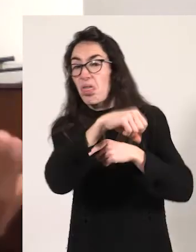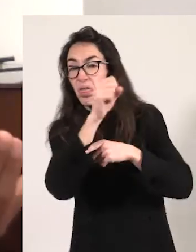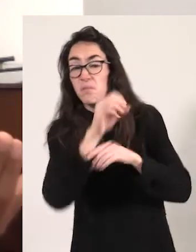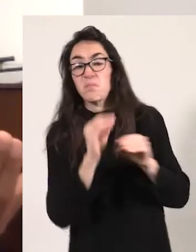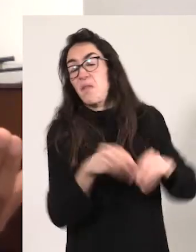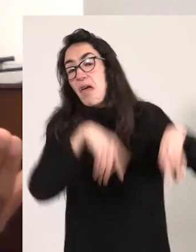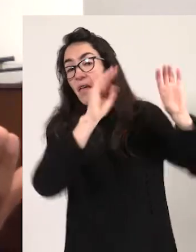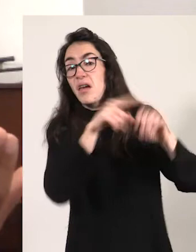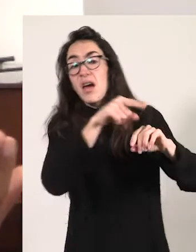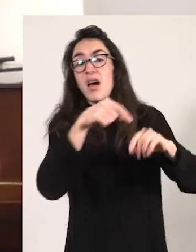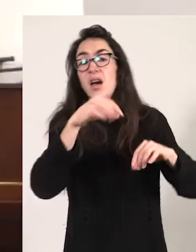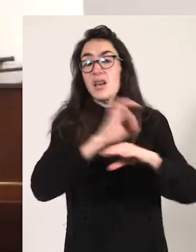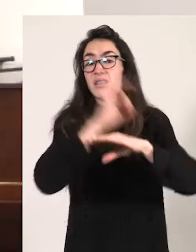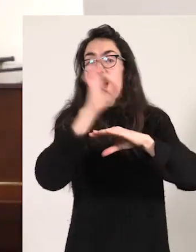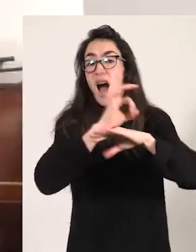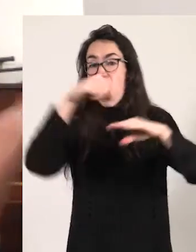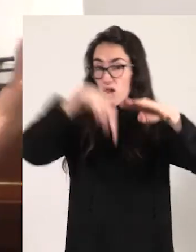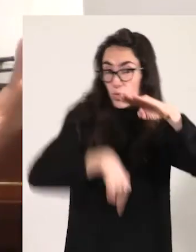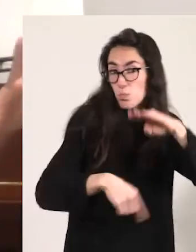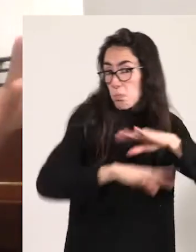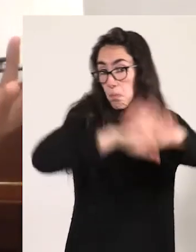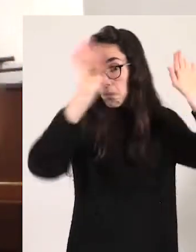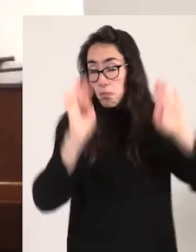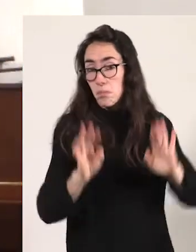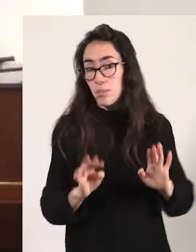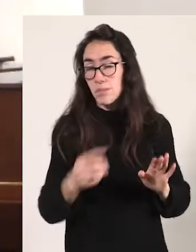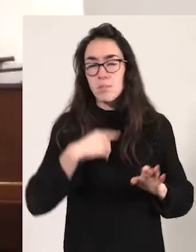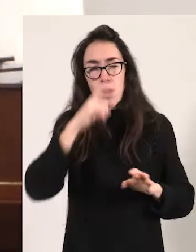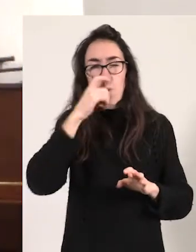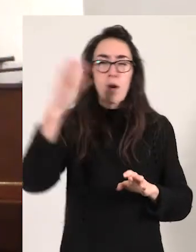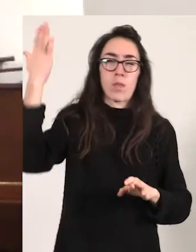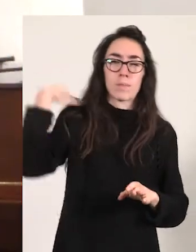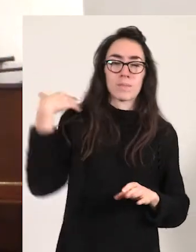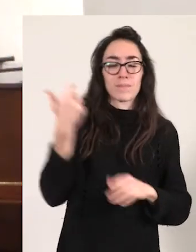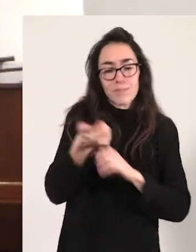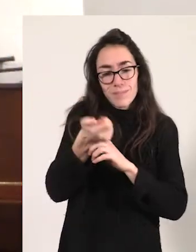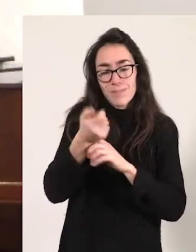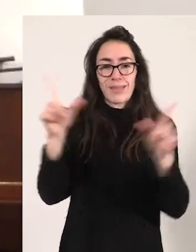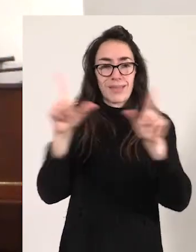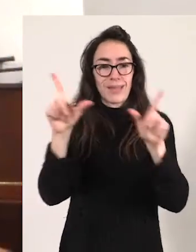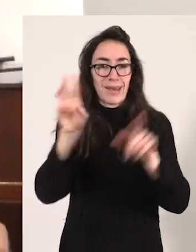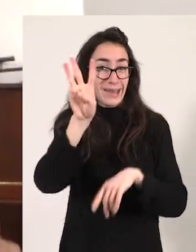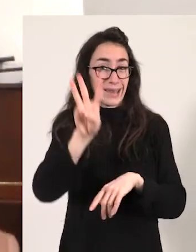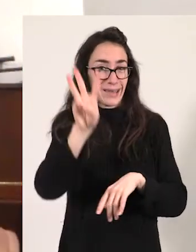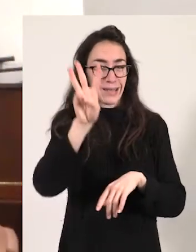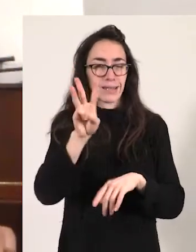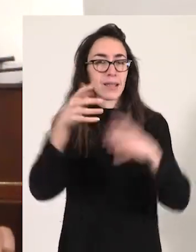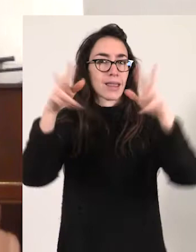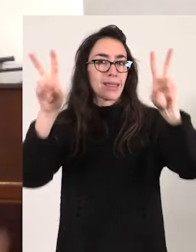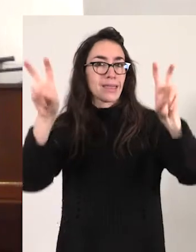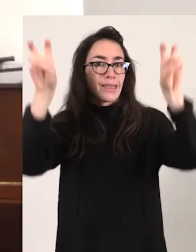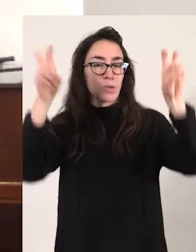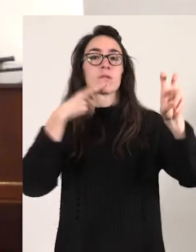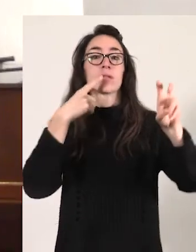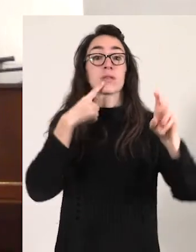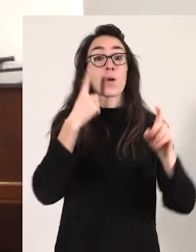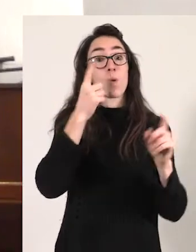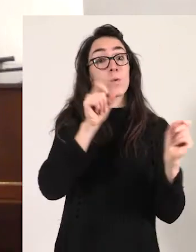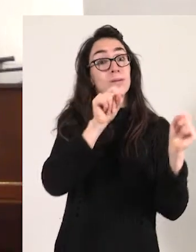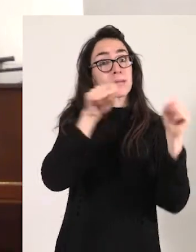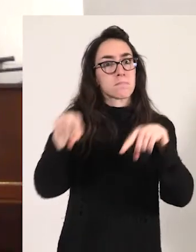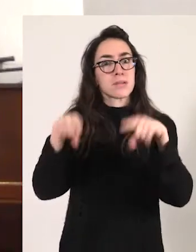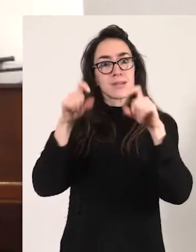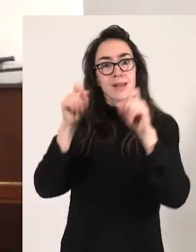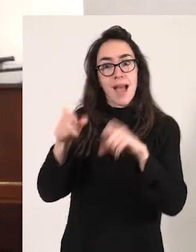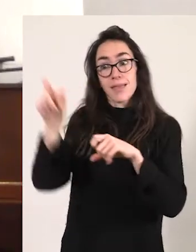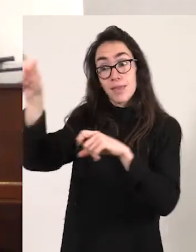deshumanización que nos da exactamente igual, son subsaharianos. O sea, recuerdo un titular que hubo una vez en Antena 3, que era